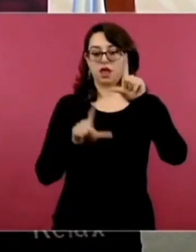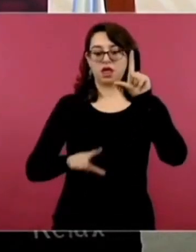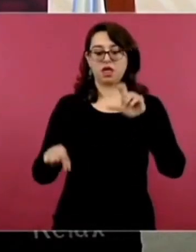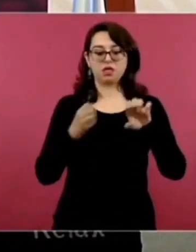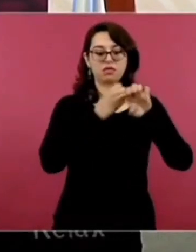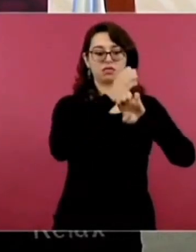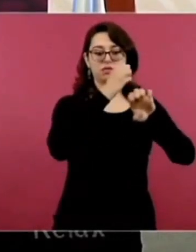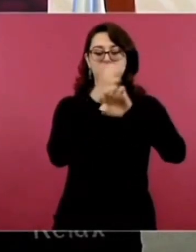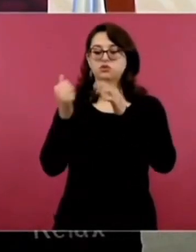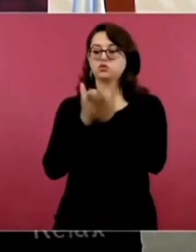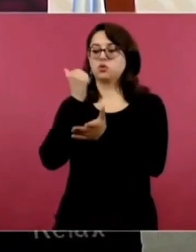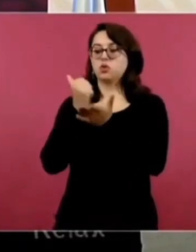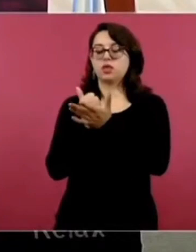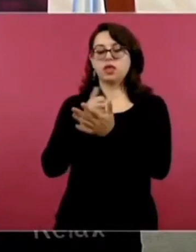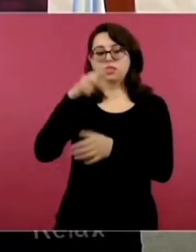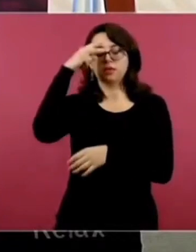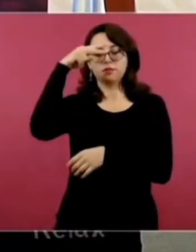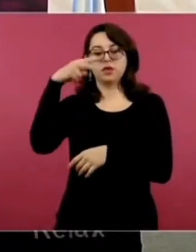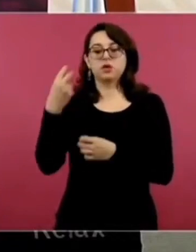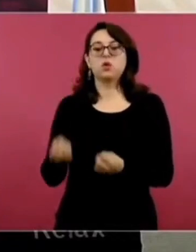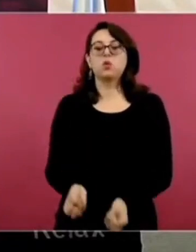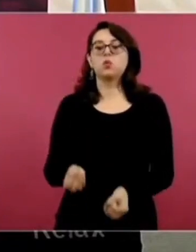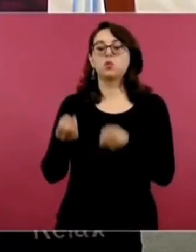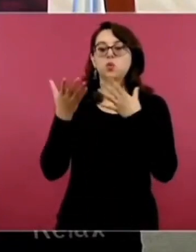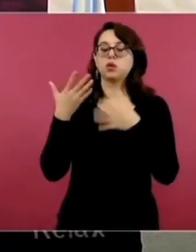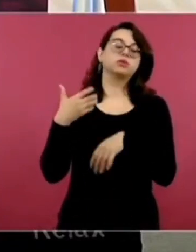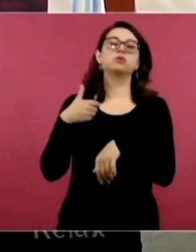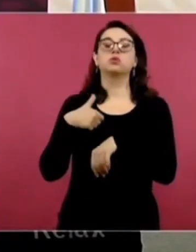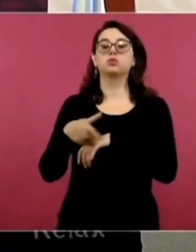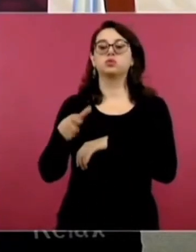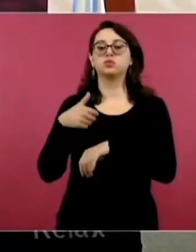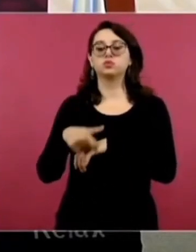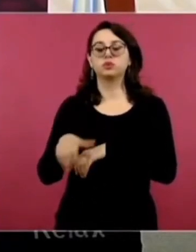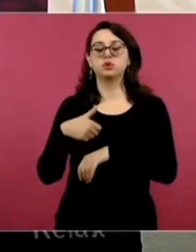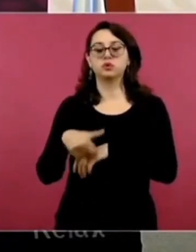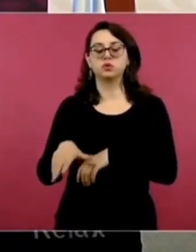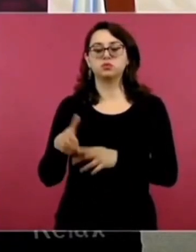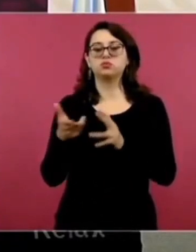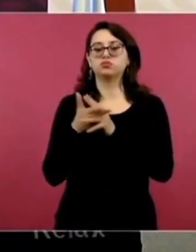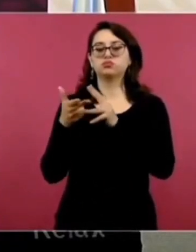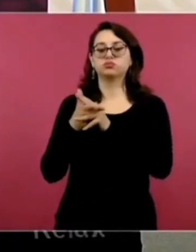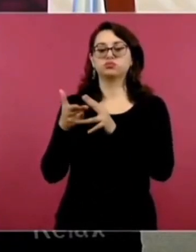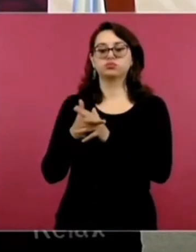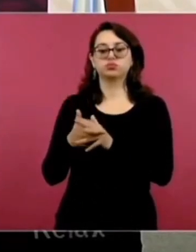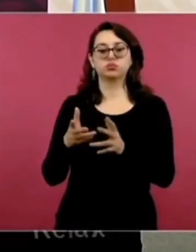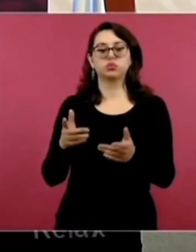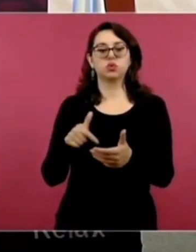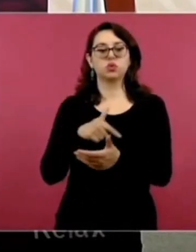Por número de habitantes.